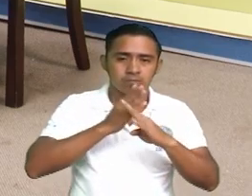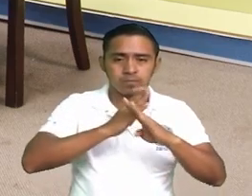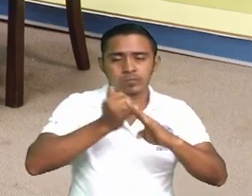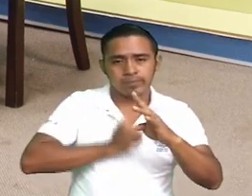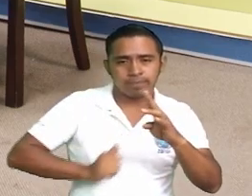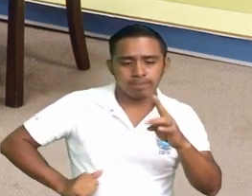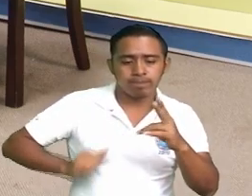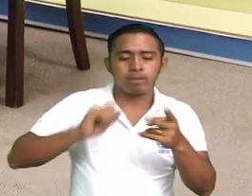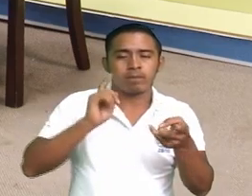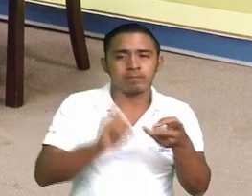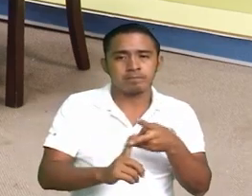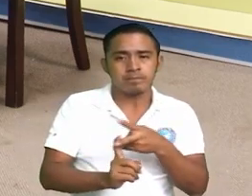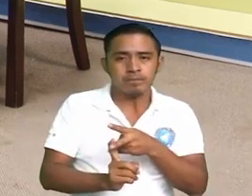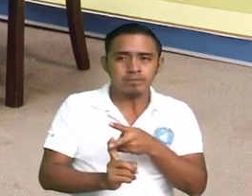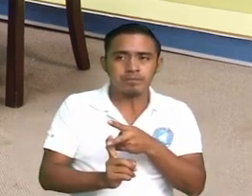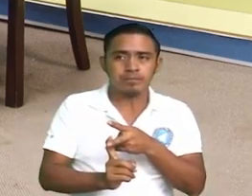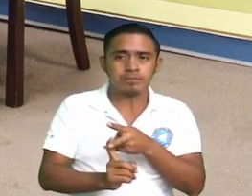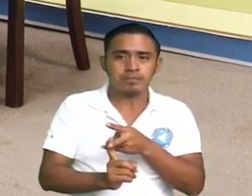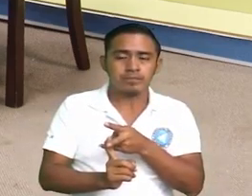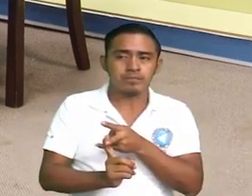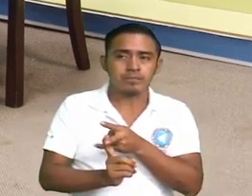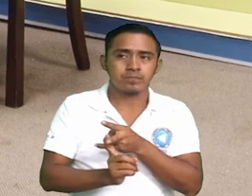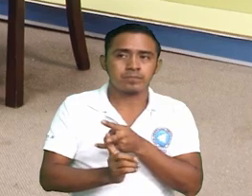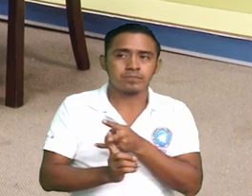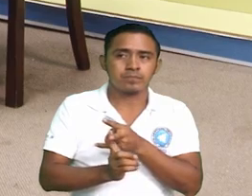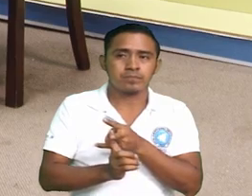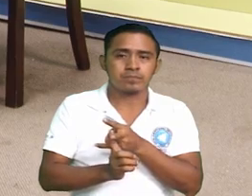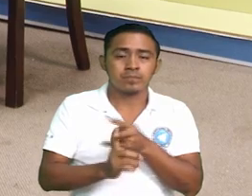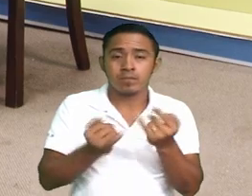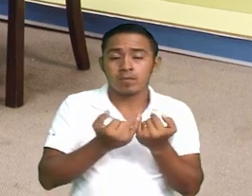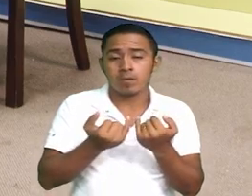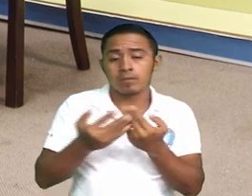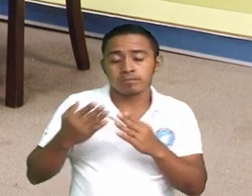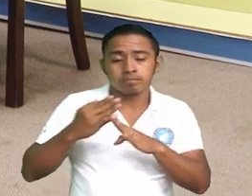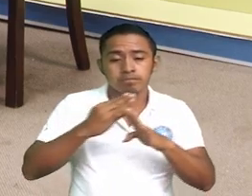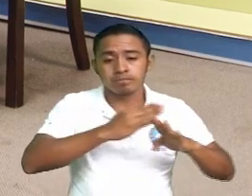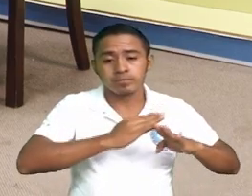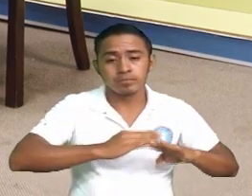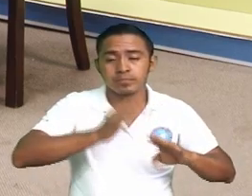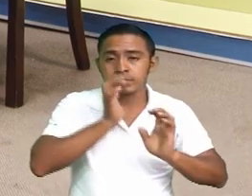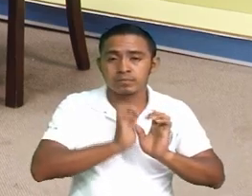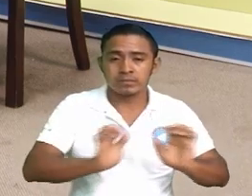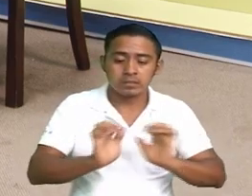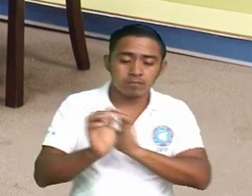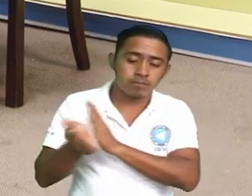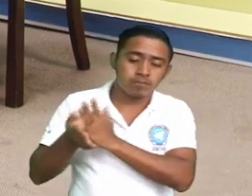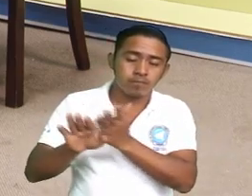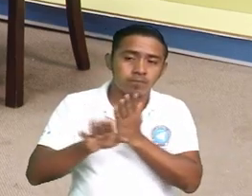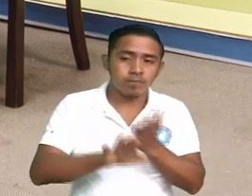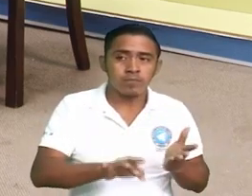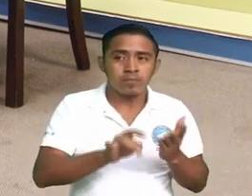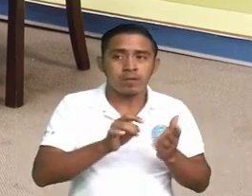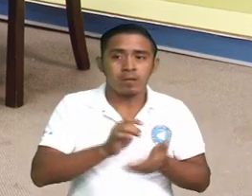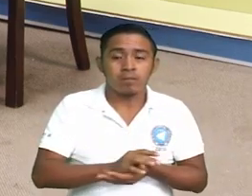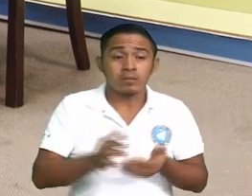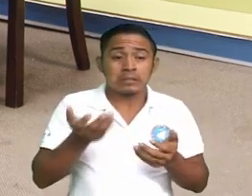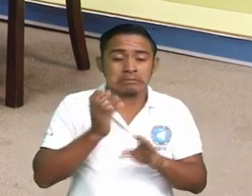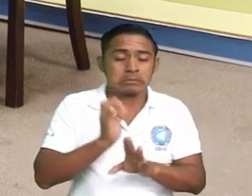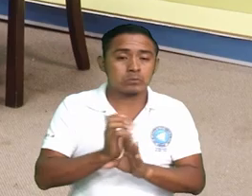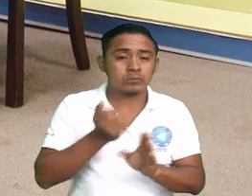ya en grado severo, y evitando, ¿verdad?, que nuestros niños se nos mueran o mortalidad por